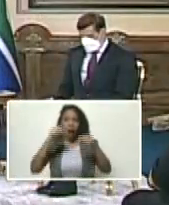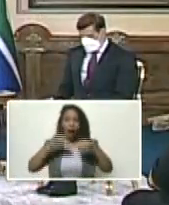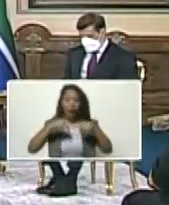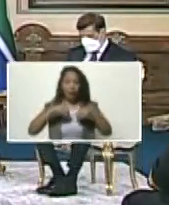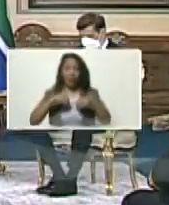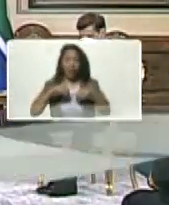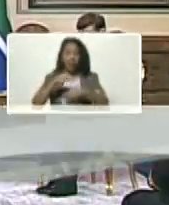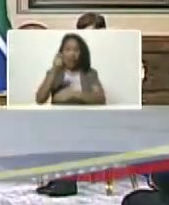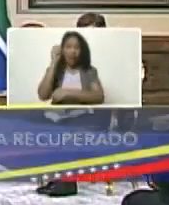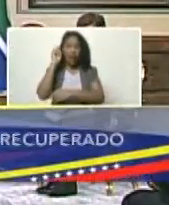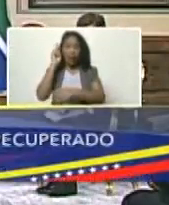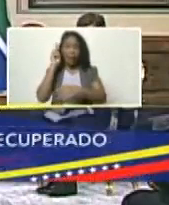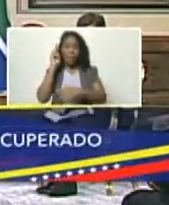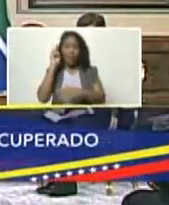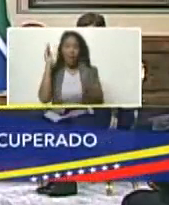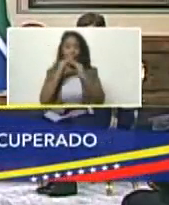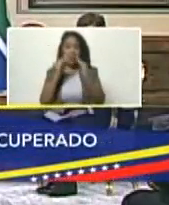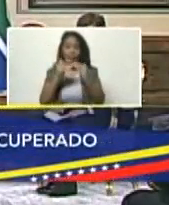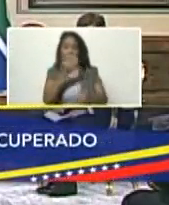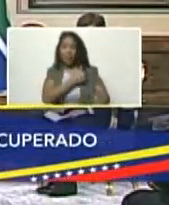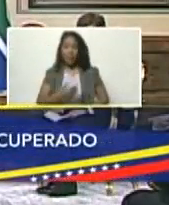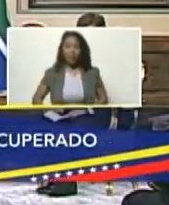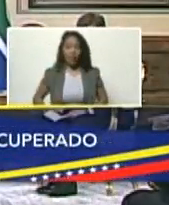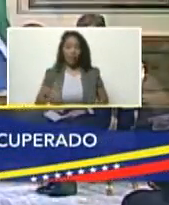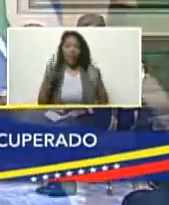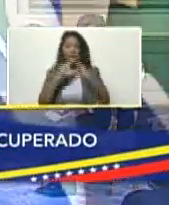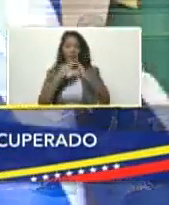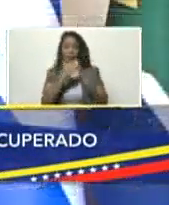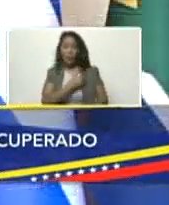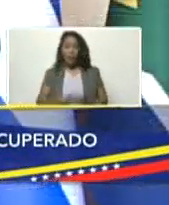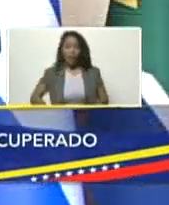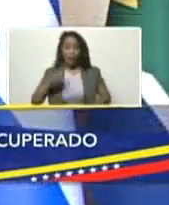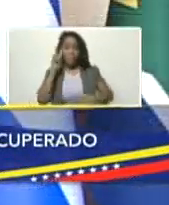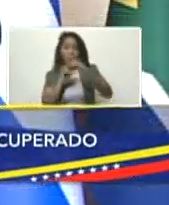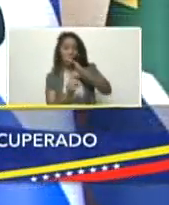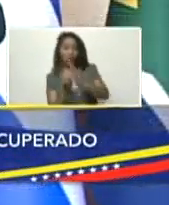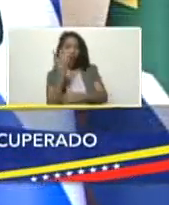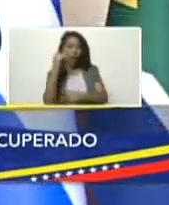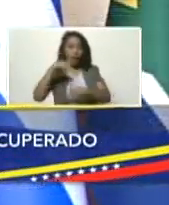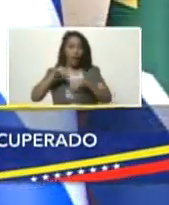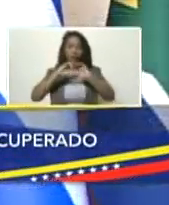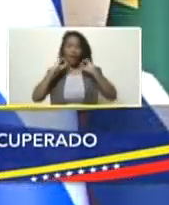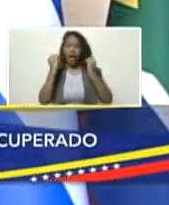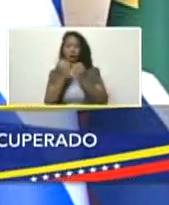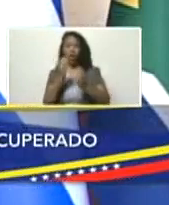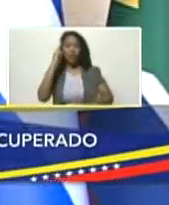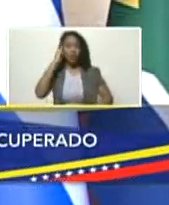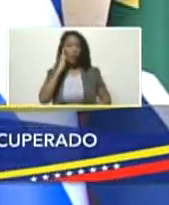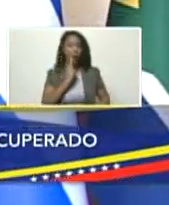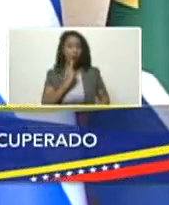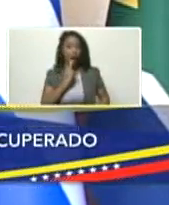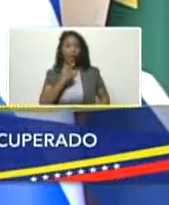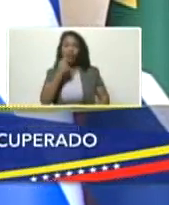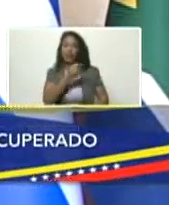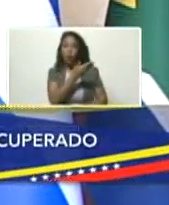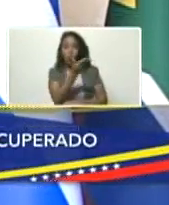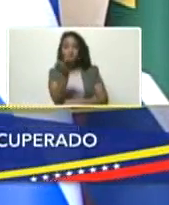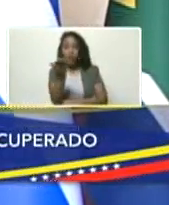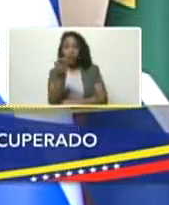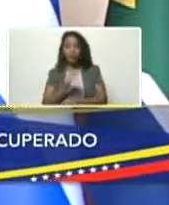desde el Palacio Presidencial, desde la Casa Presidencial de Miraflores, en el Salón Simón Bolívar, decirles a